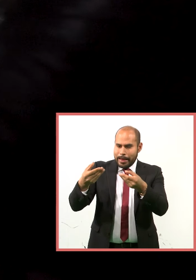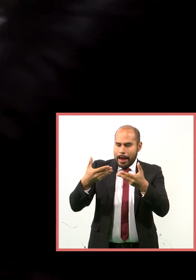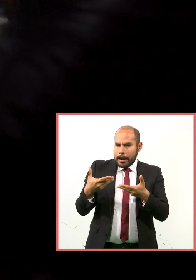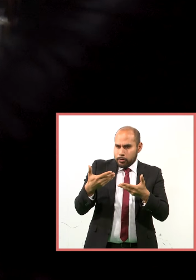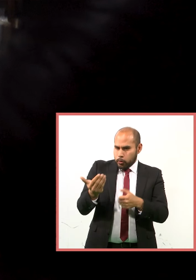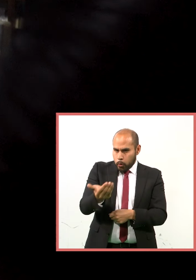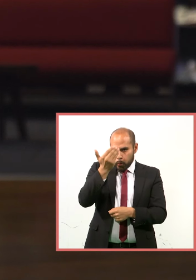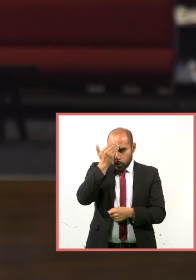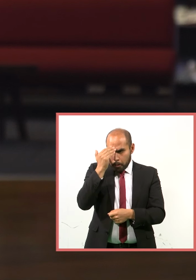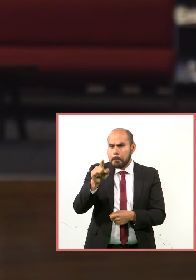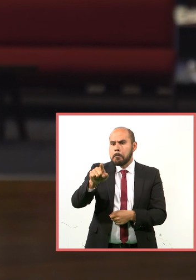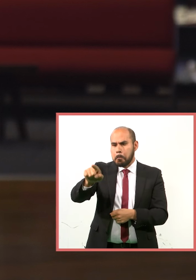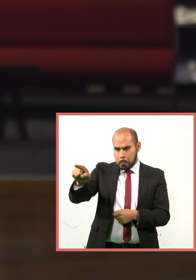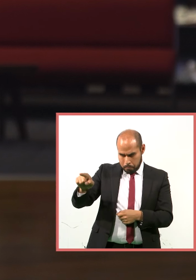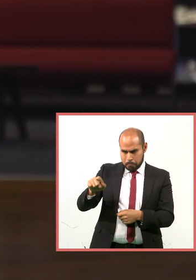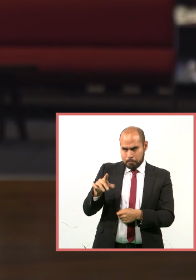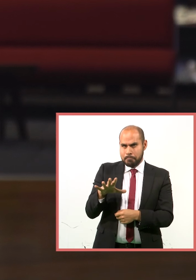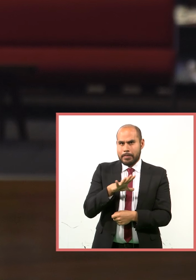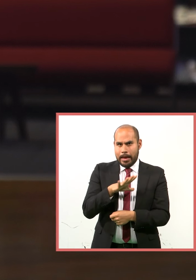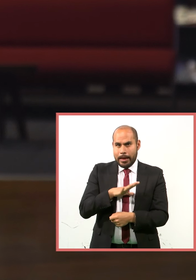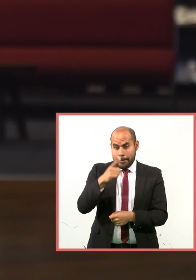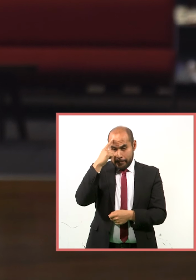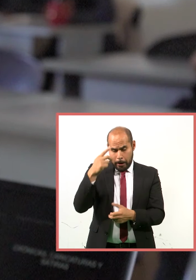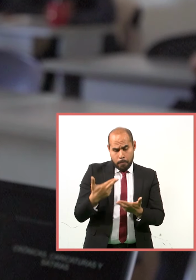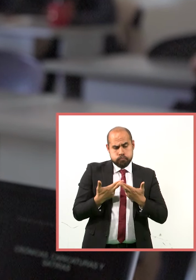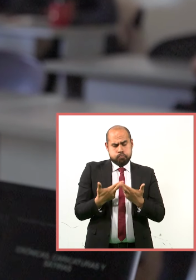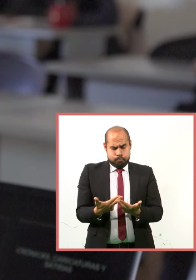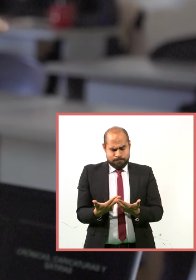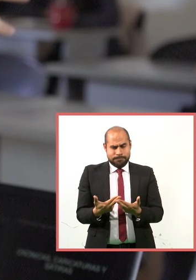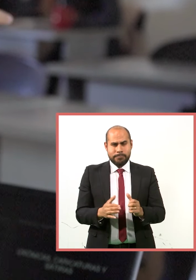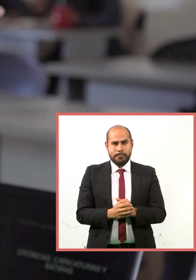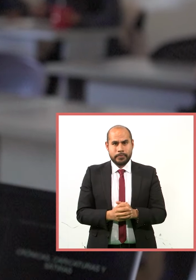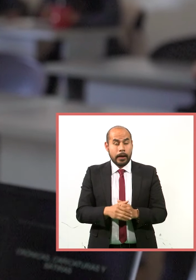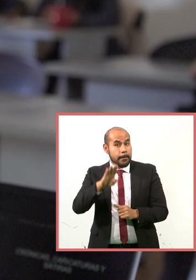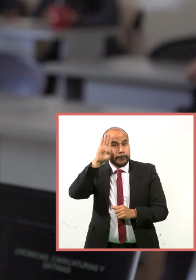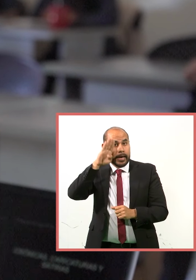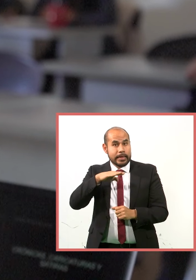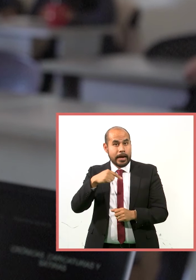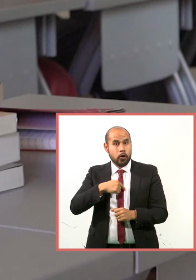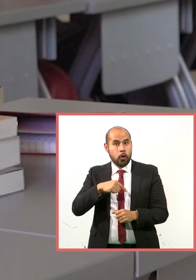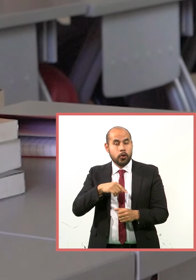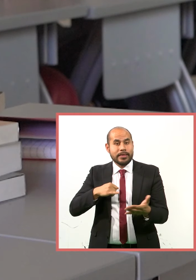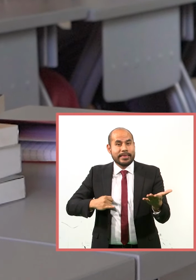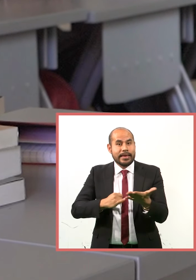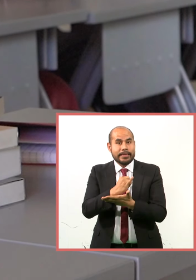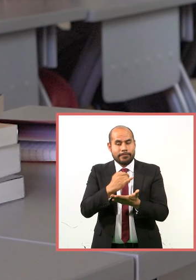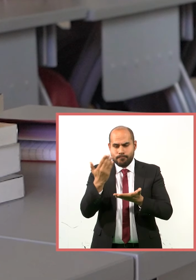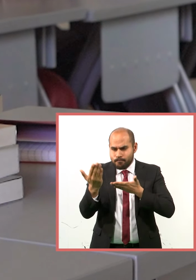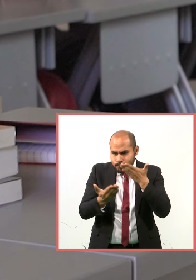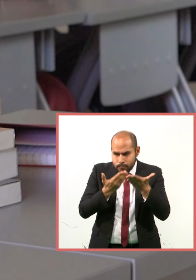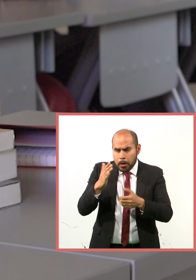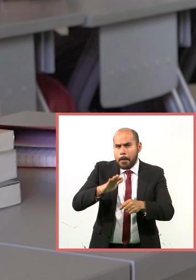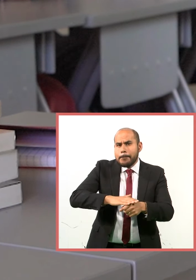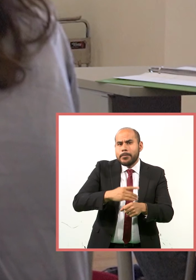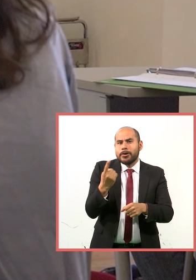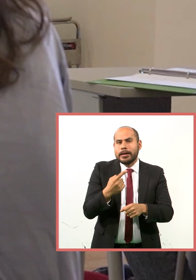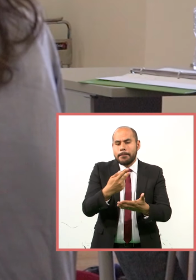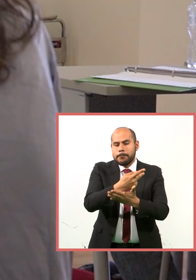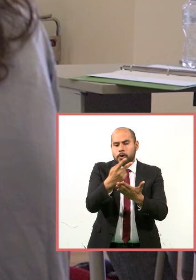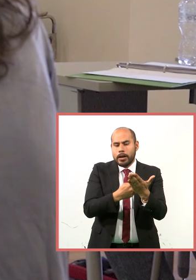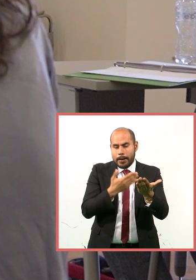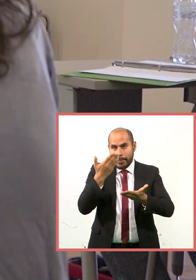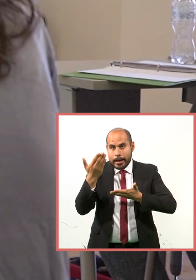nos transmiten los conocimientos que ellos tienen para que nos puedan enriquecer. La maestría la tomé por